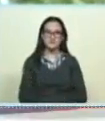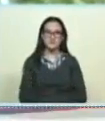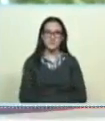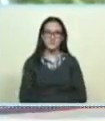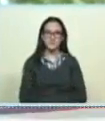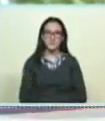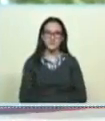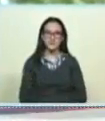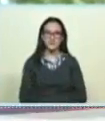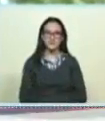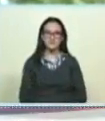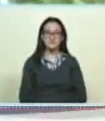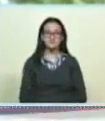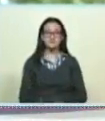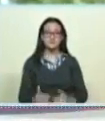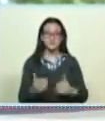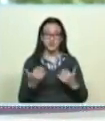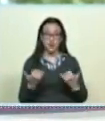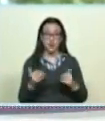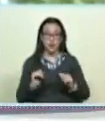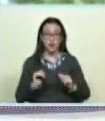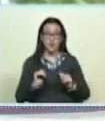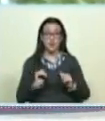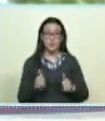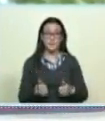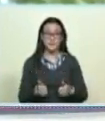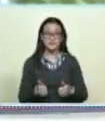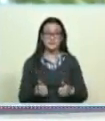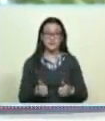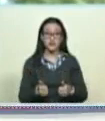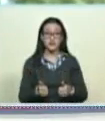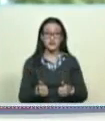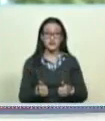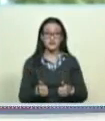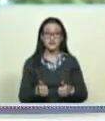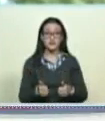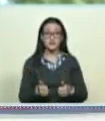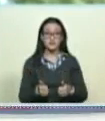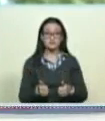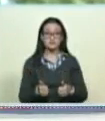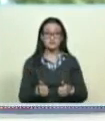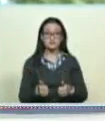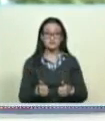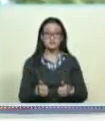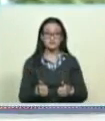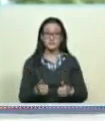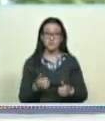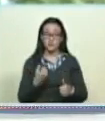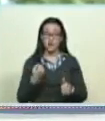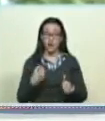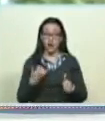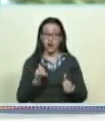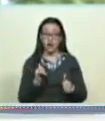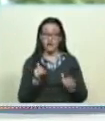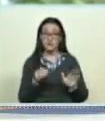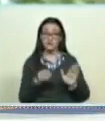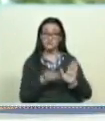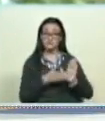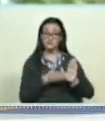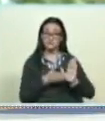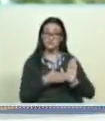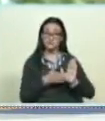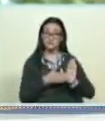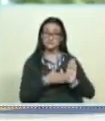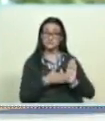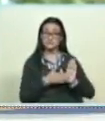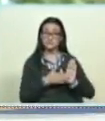Bueno, vamos a empezar este acto que promete mucho. Traigo aquí, mira, traigo